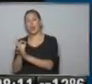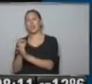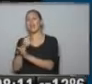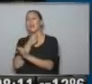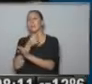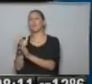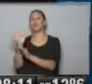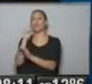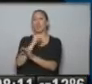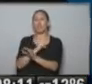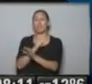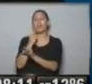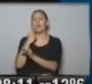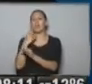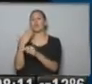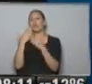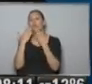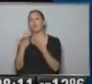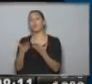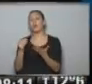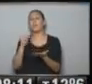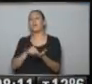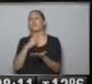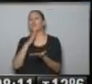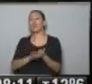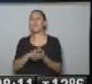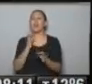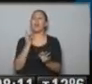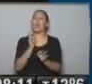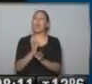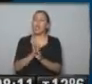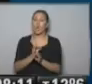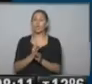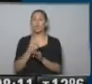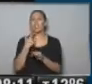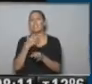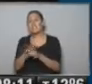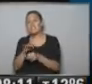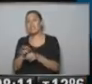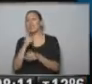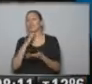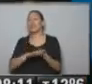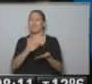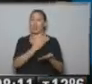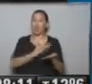cada día interprete más las políticas educativas y los afanes educativos de un